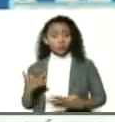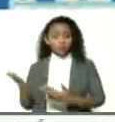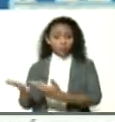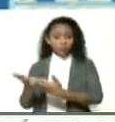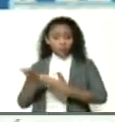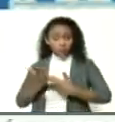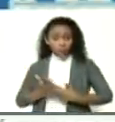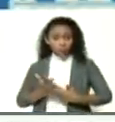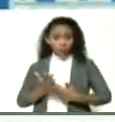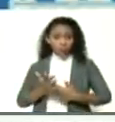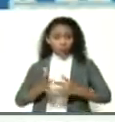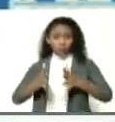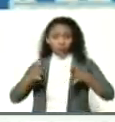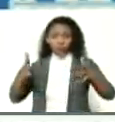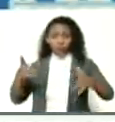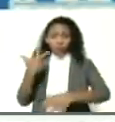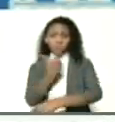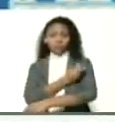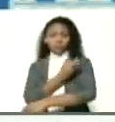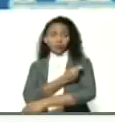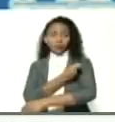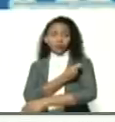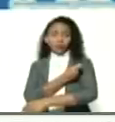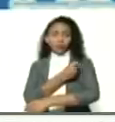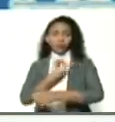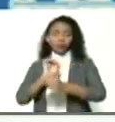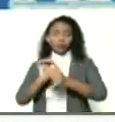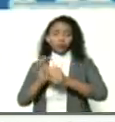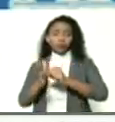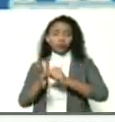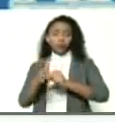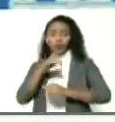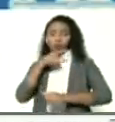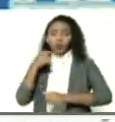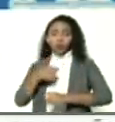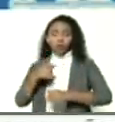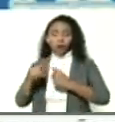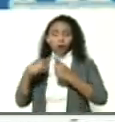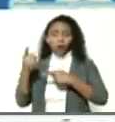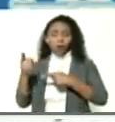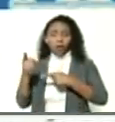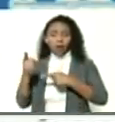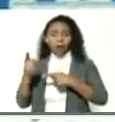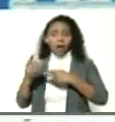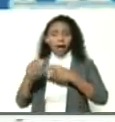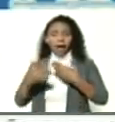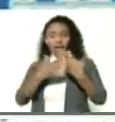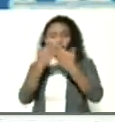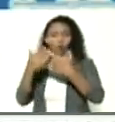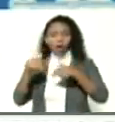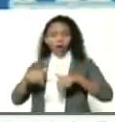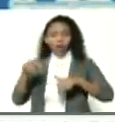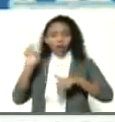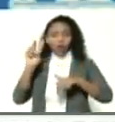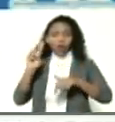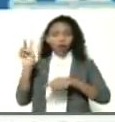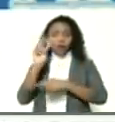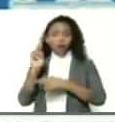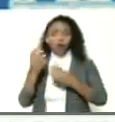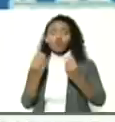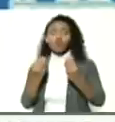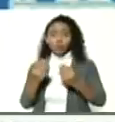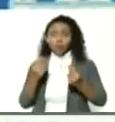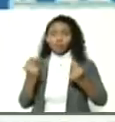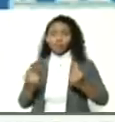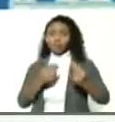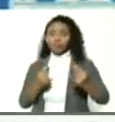recibido una cantidad de vacunas de la Pivac Corona rusa para hacer estudios en Venezuela. Venezuela ha estado muy activa